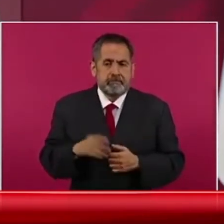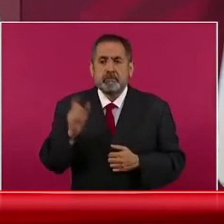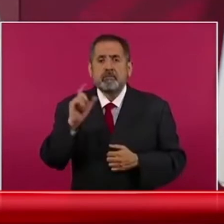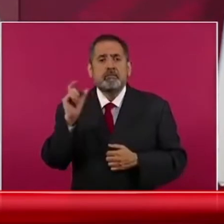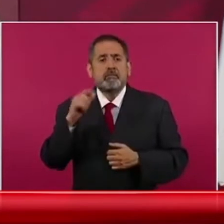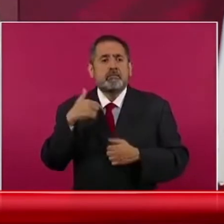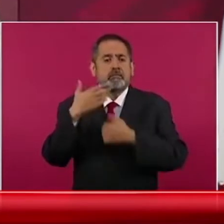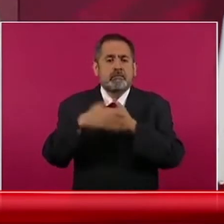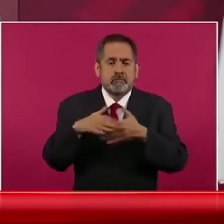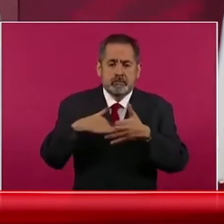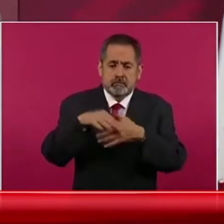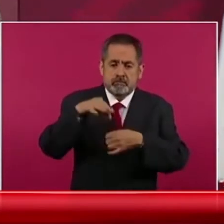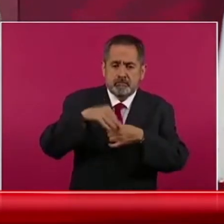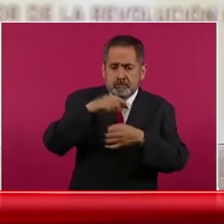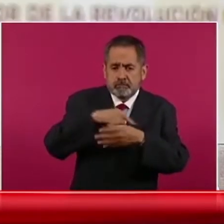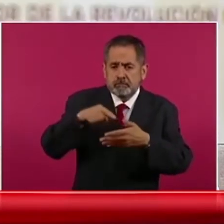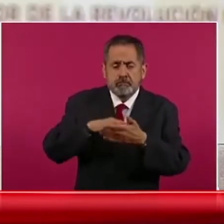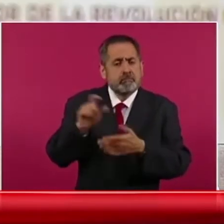elección?